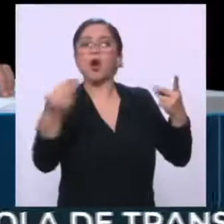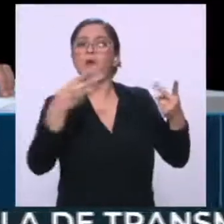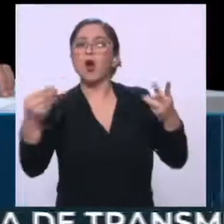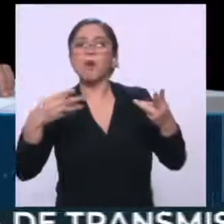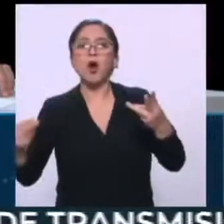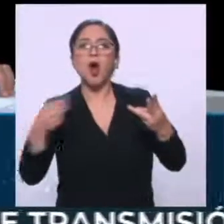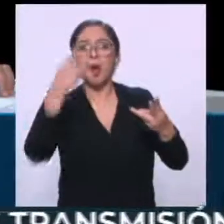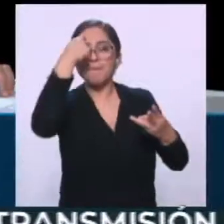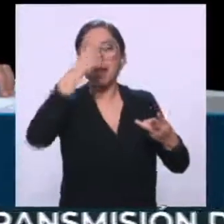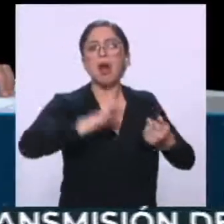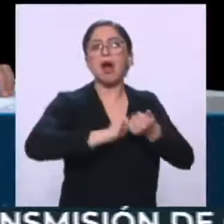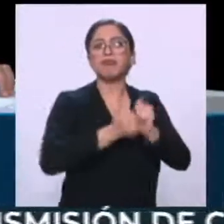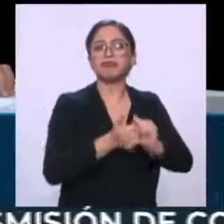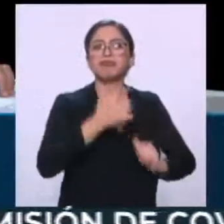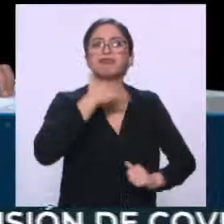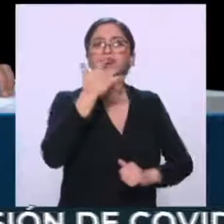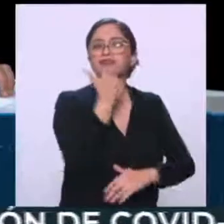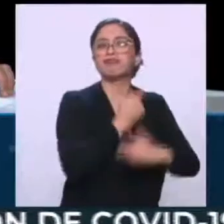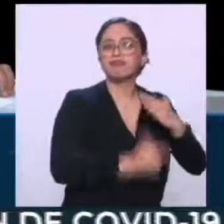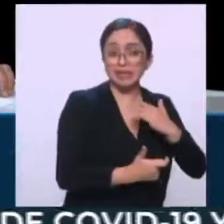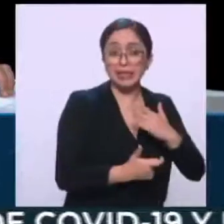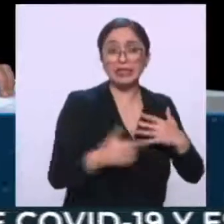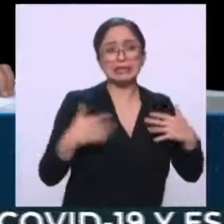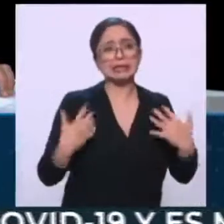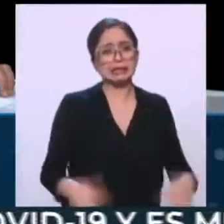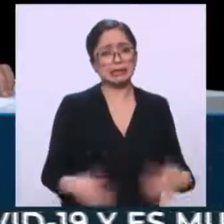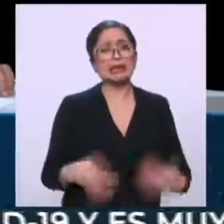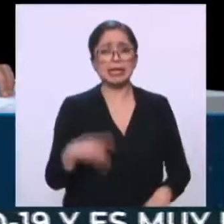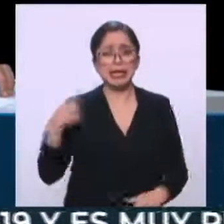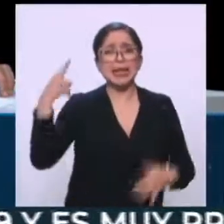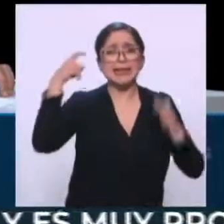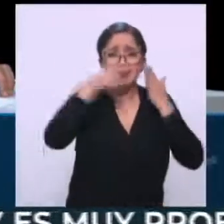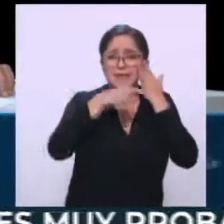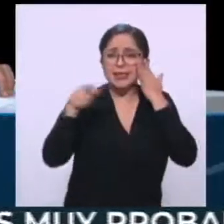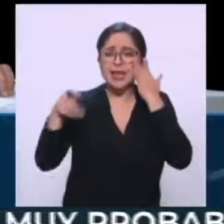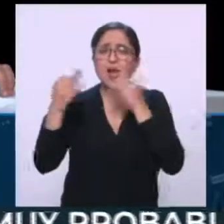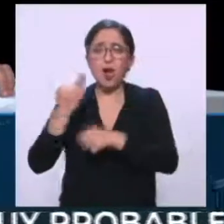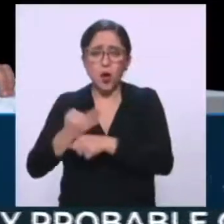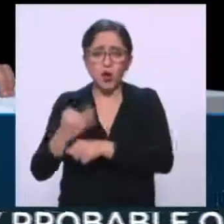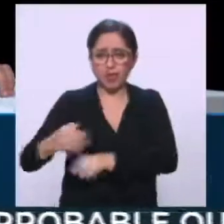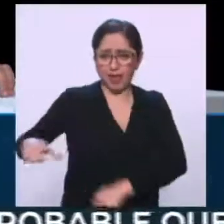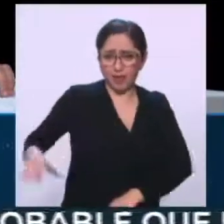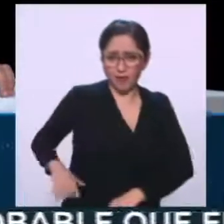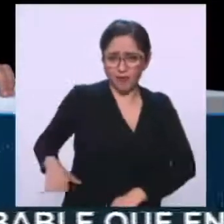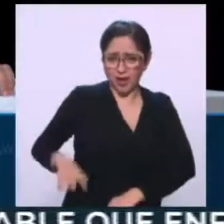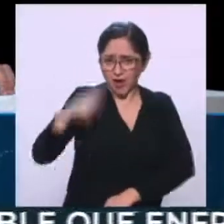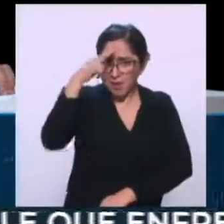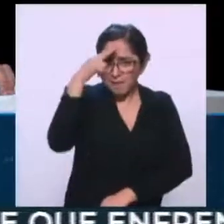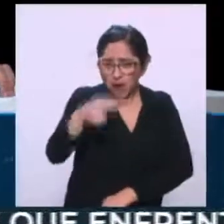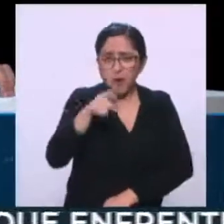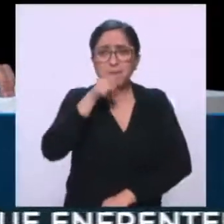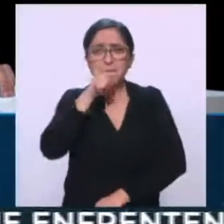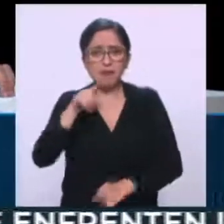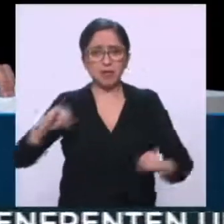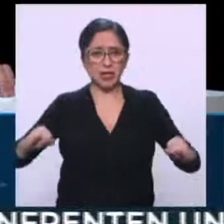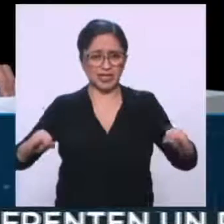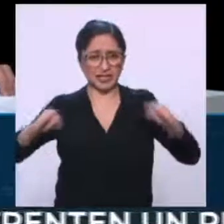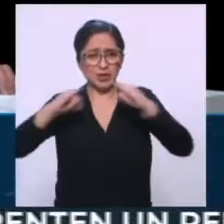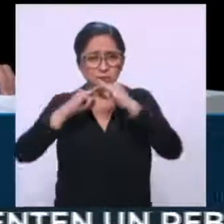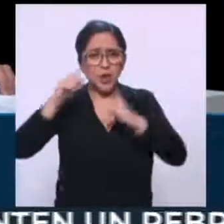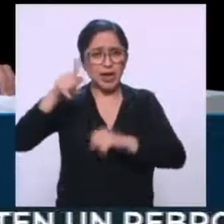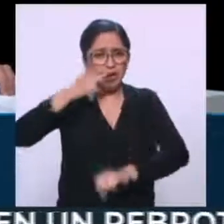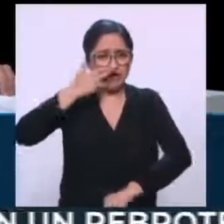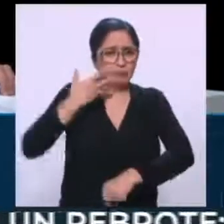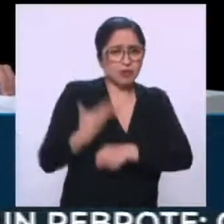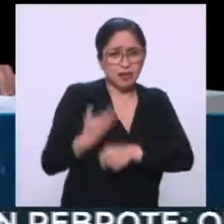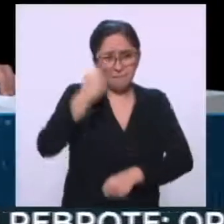reto más bien que tiene ahora el gobierno de México, pero también las instituciones de la procuración y de la impartición de